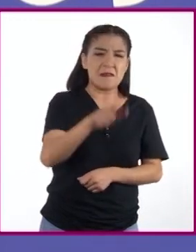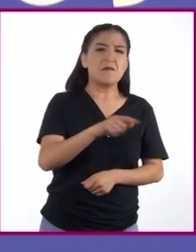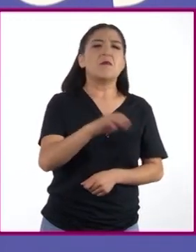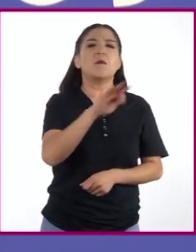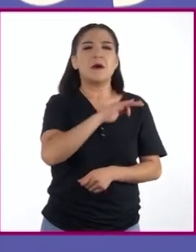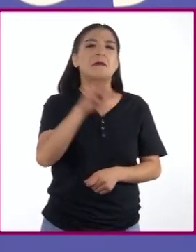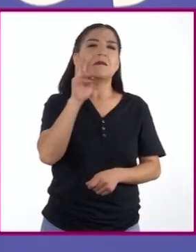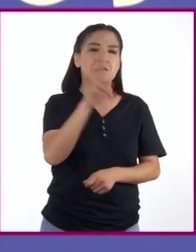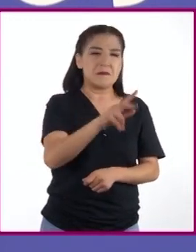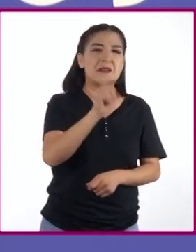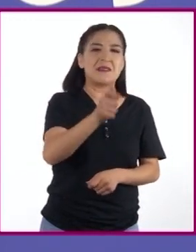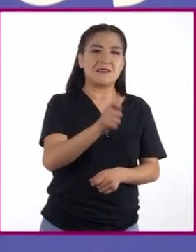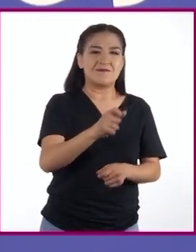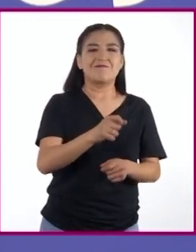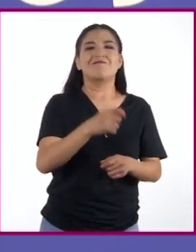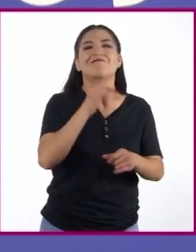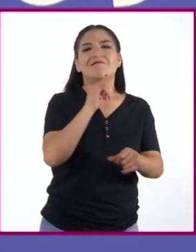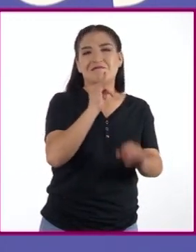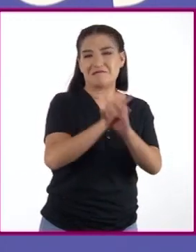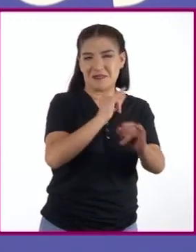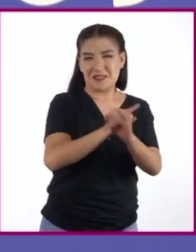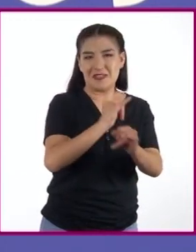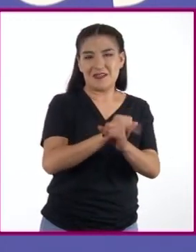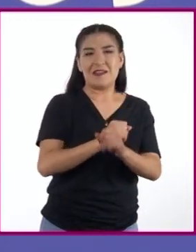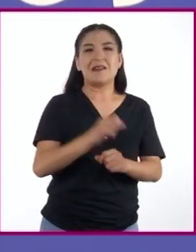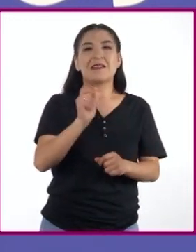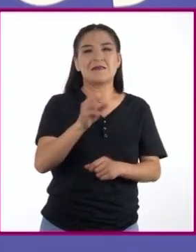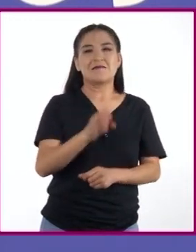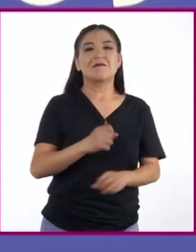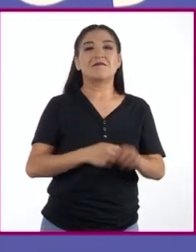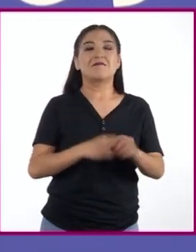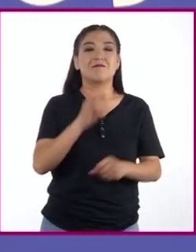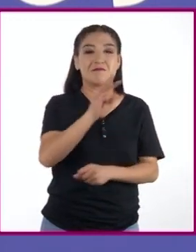pueden consultar su versión digital en